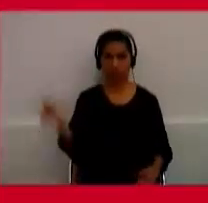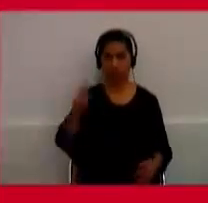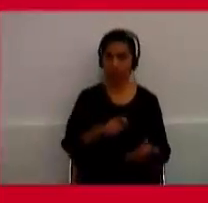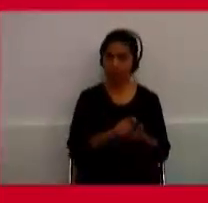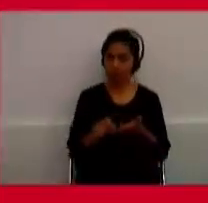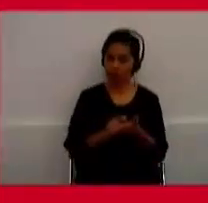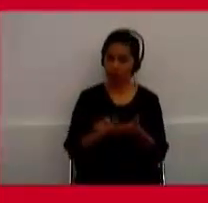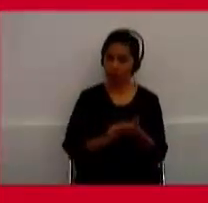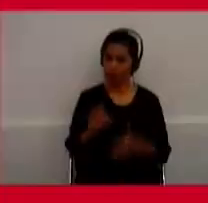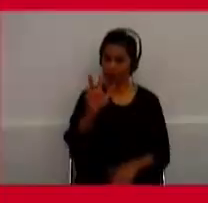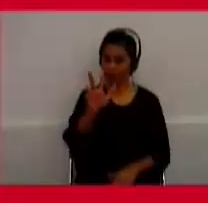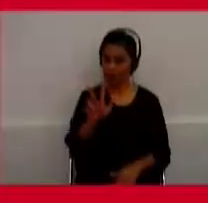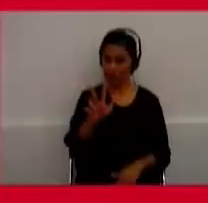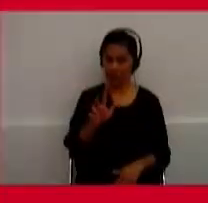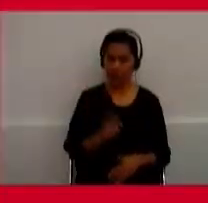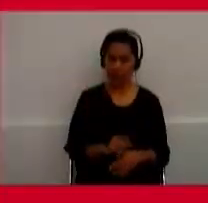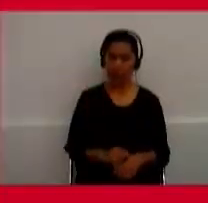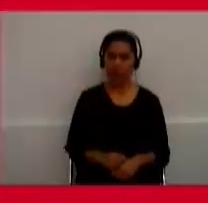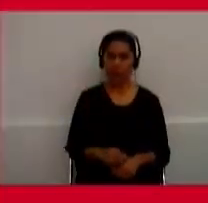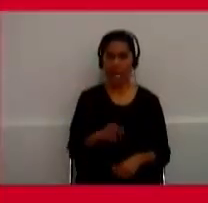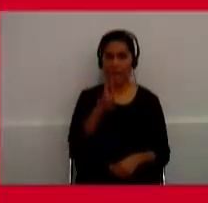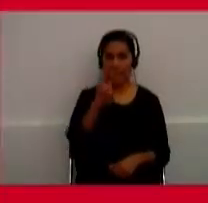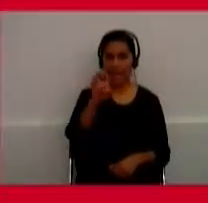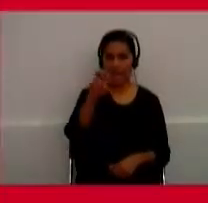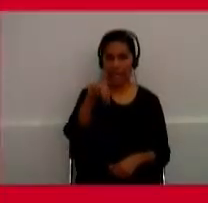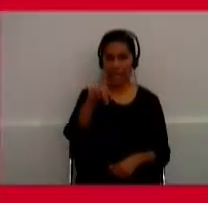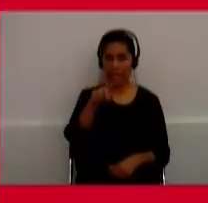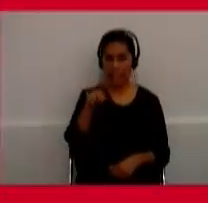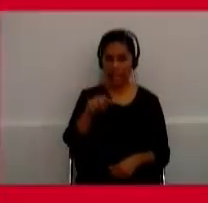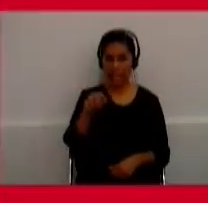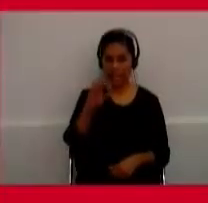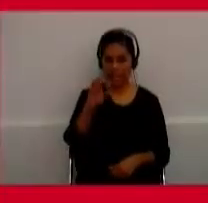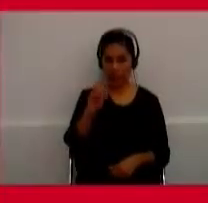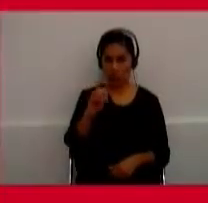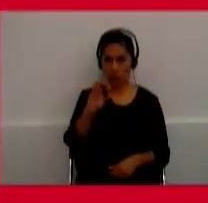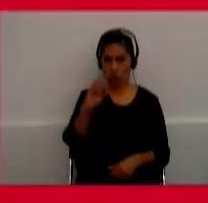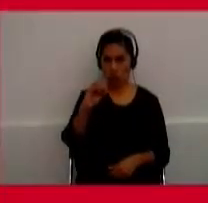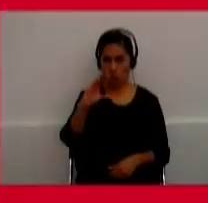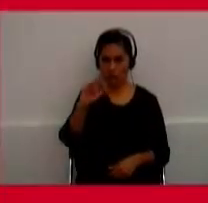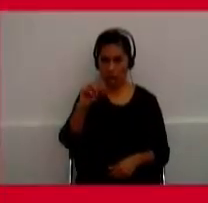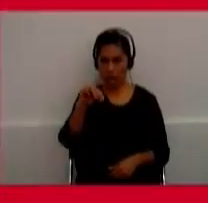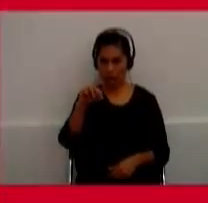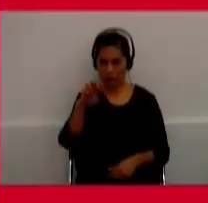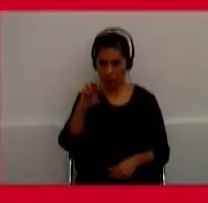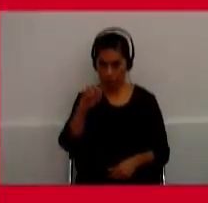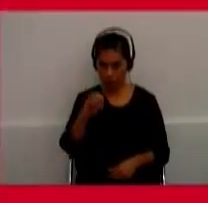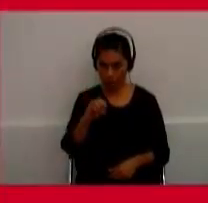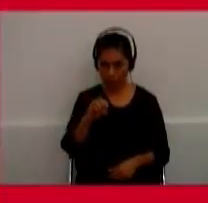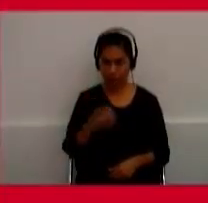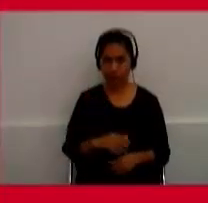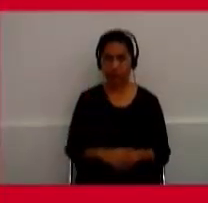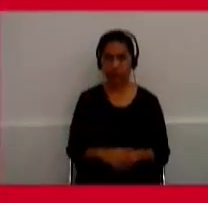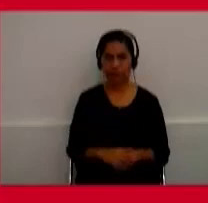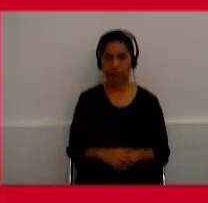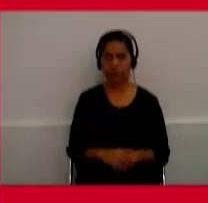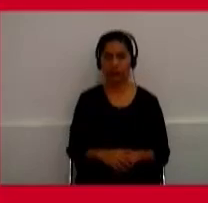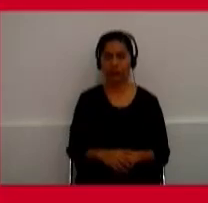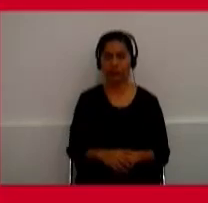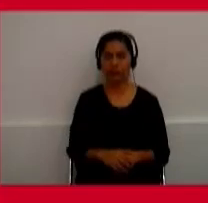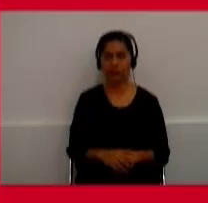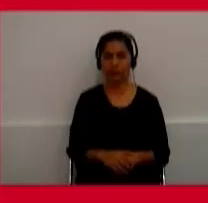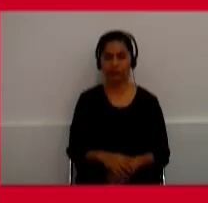Renzo Campos, ingeniero analítica de Minera Chinalco, Perú. José Zabaleta, superintendente de gestión